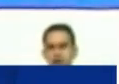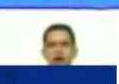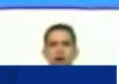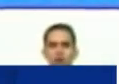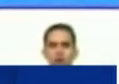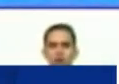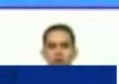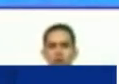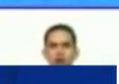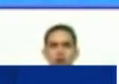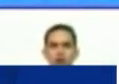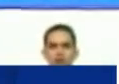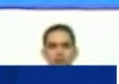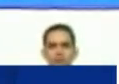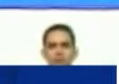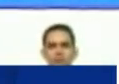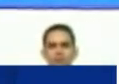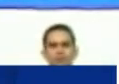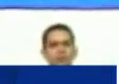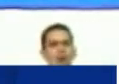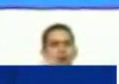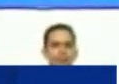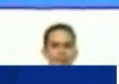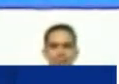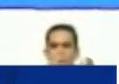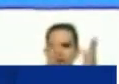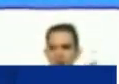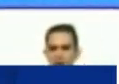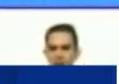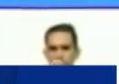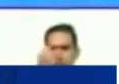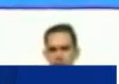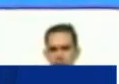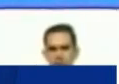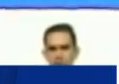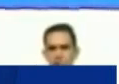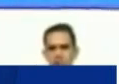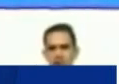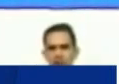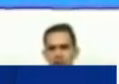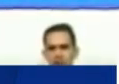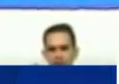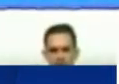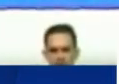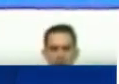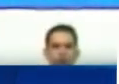personal del Banco Centroamericano de Integración Económica,